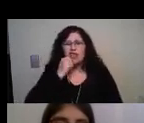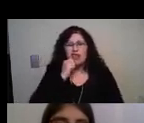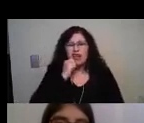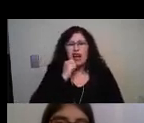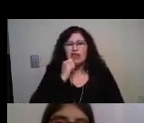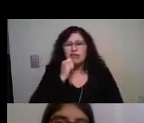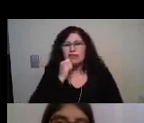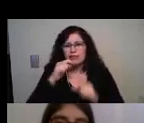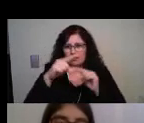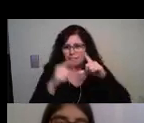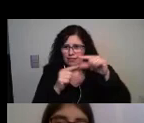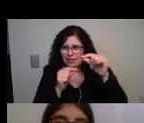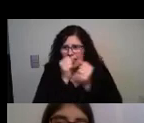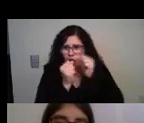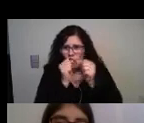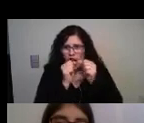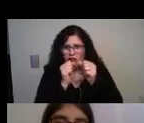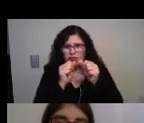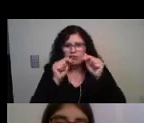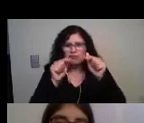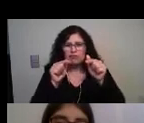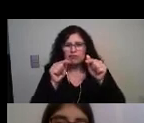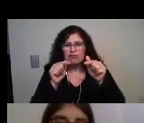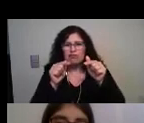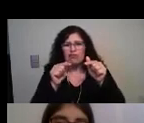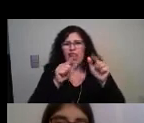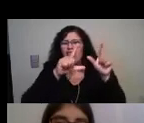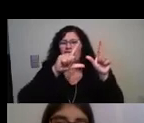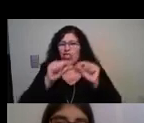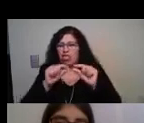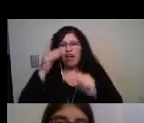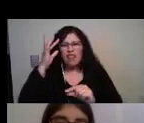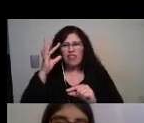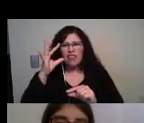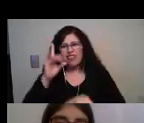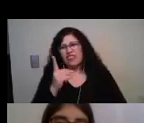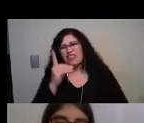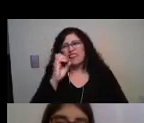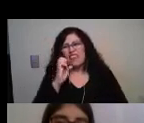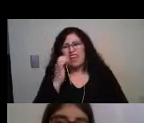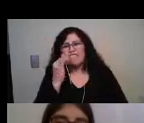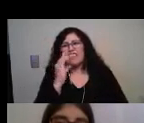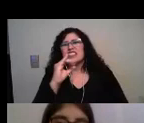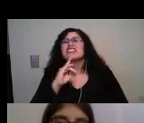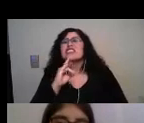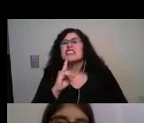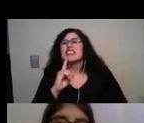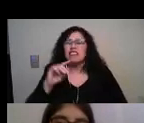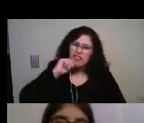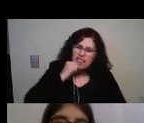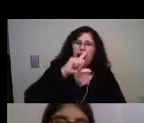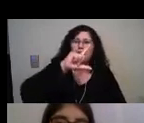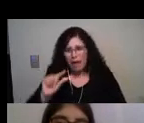de origen vascular, como ven acá, que tiene que ser necesariamente de origen vascular y que va a durar más de 24 horas, ¿de acuerdo?